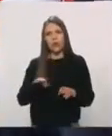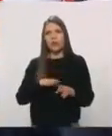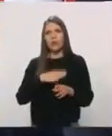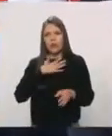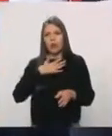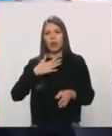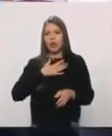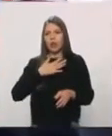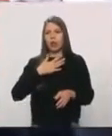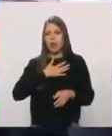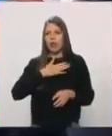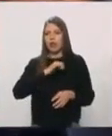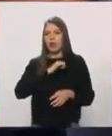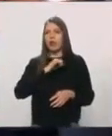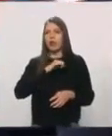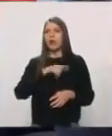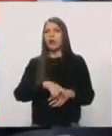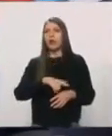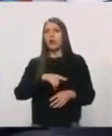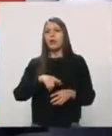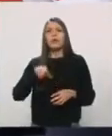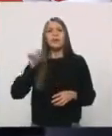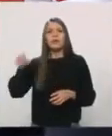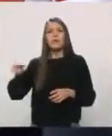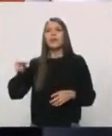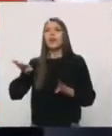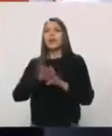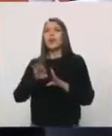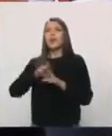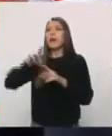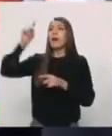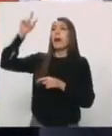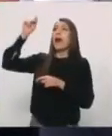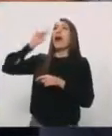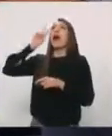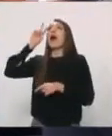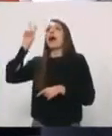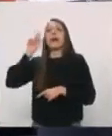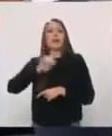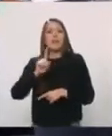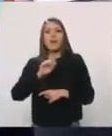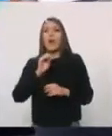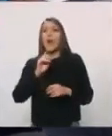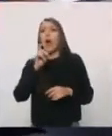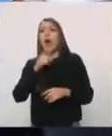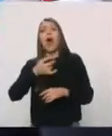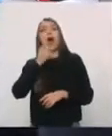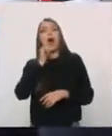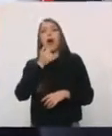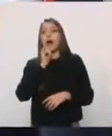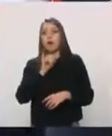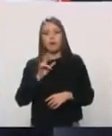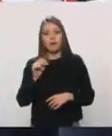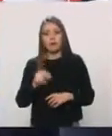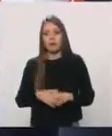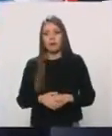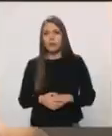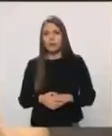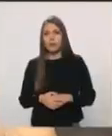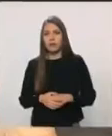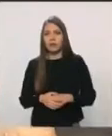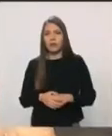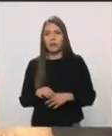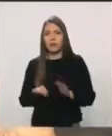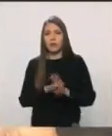toser. No vamos a hacer como que el pajarito, lo mismo que decía Diego, ¿no? El pajarito, o darle más agua, muchas veces se le da agüita. Voltearlos, por ejemplo.